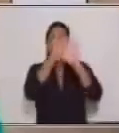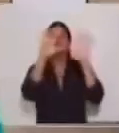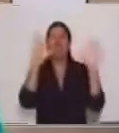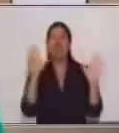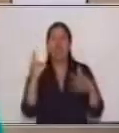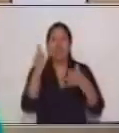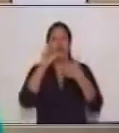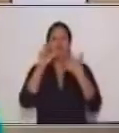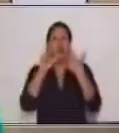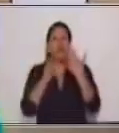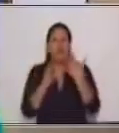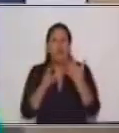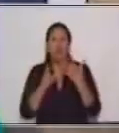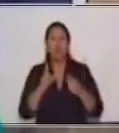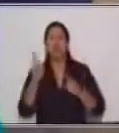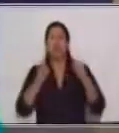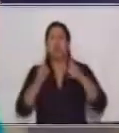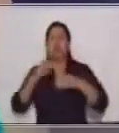pasos,